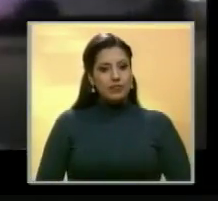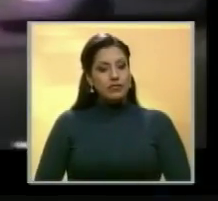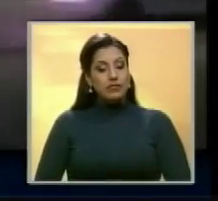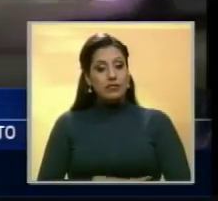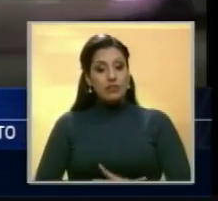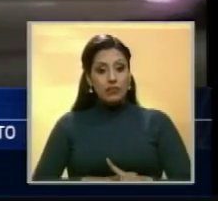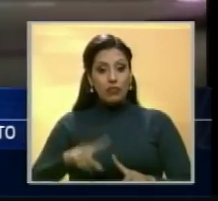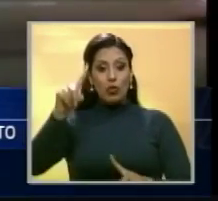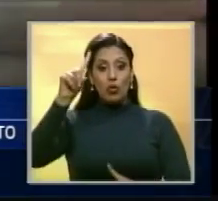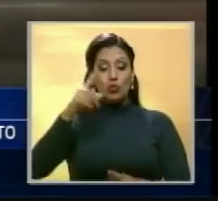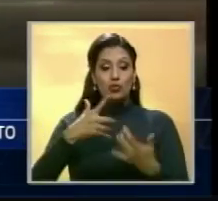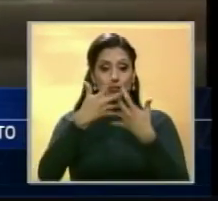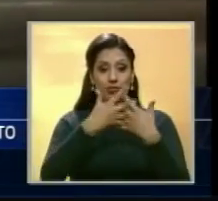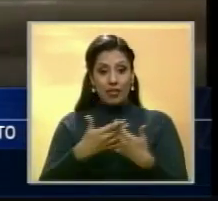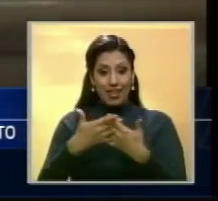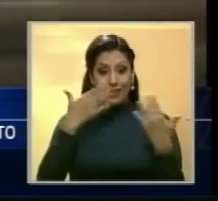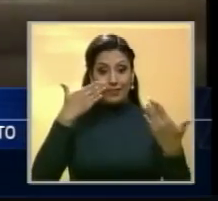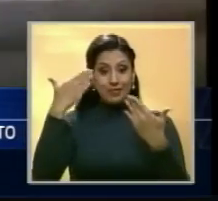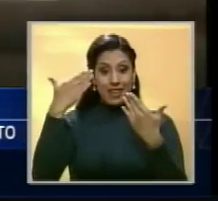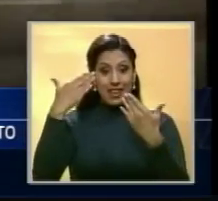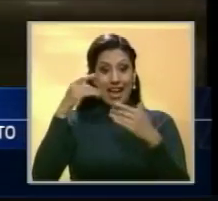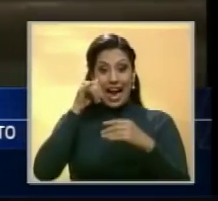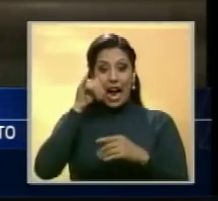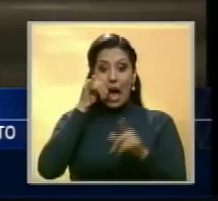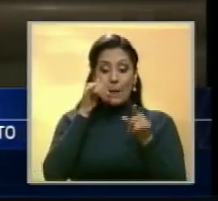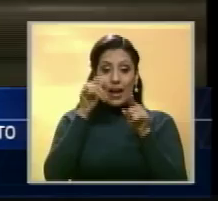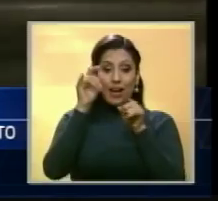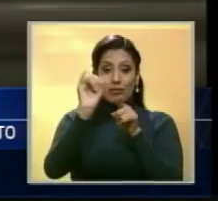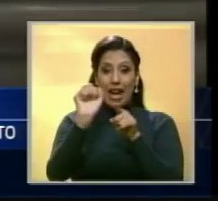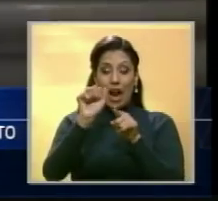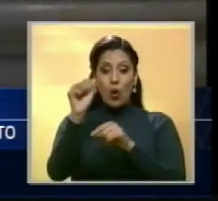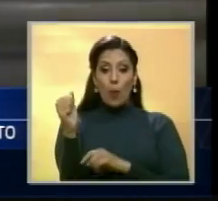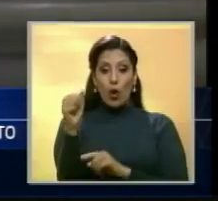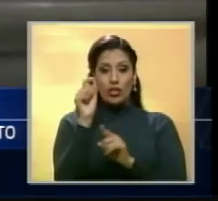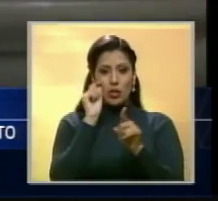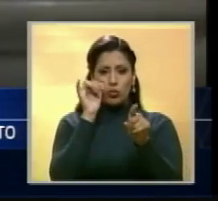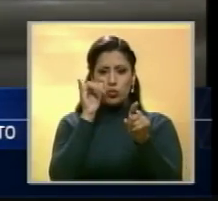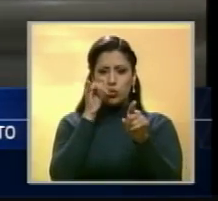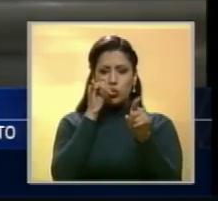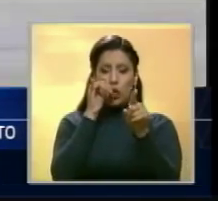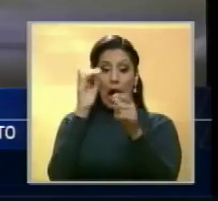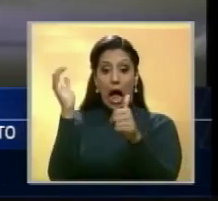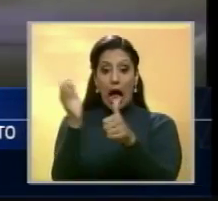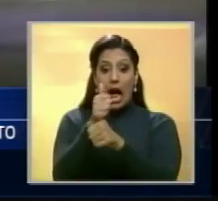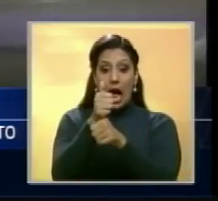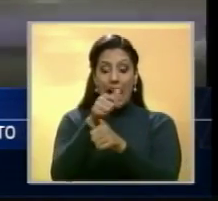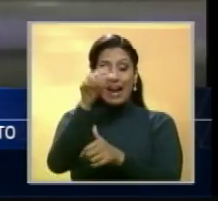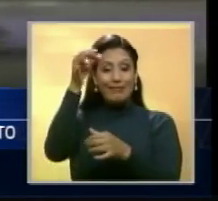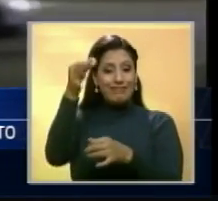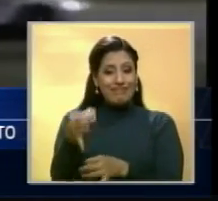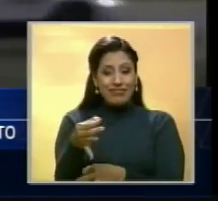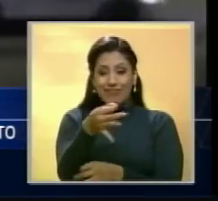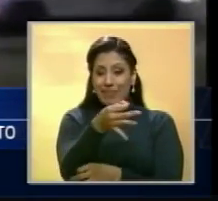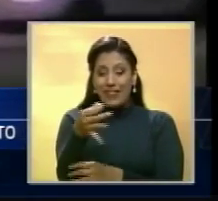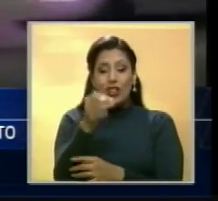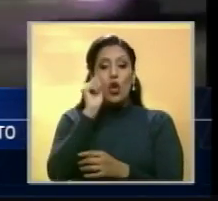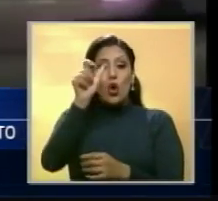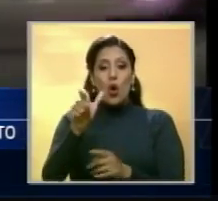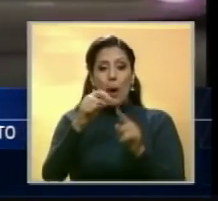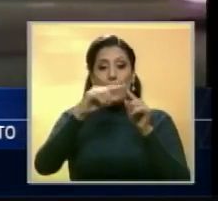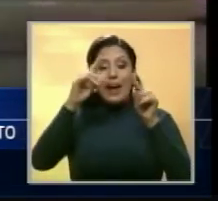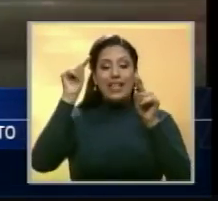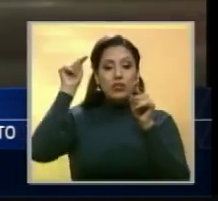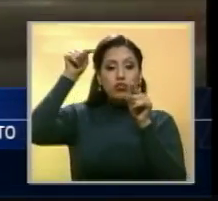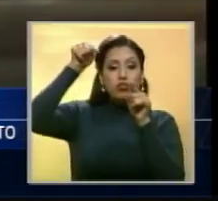Y cerramos en Estados Unidos, donde una cámara instalada en un vehículo policial de Portland captó el momento exacto en el que un presunto